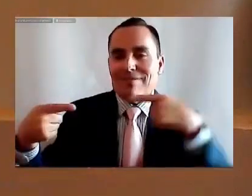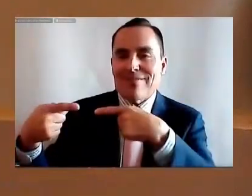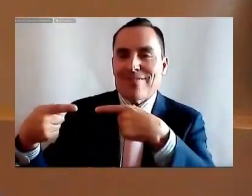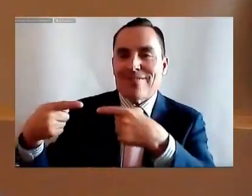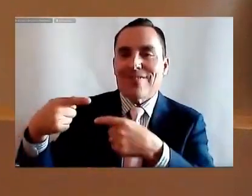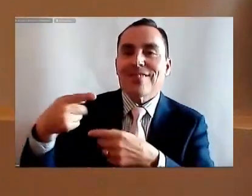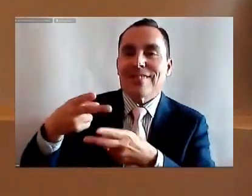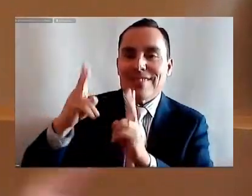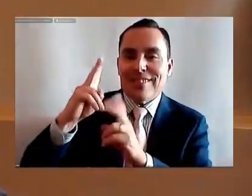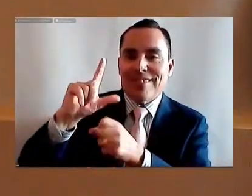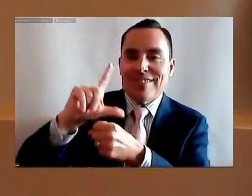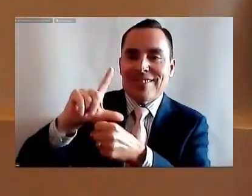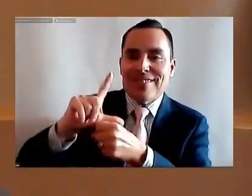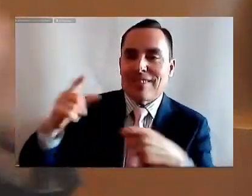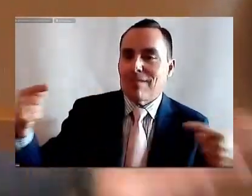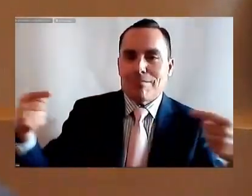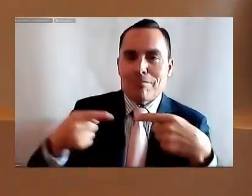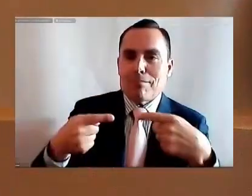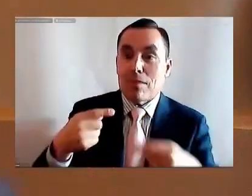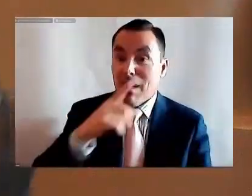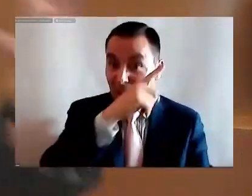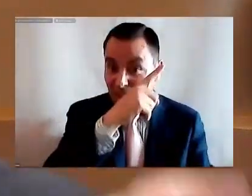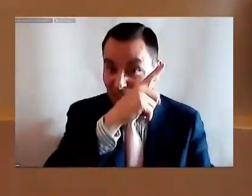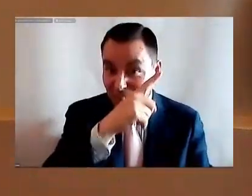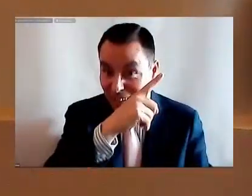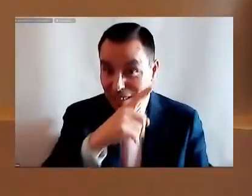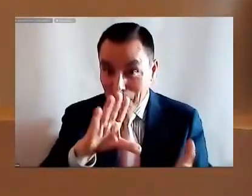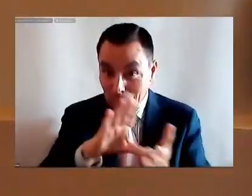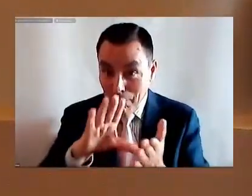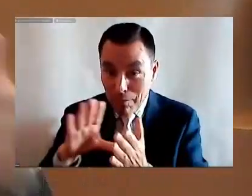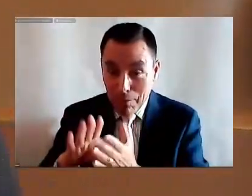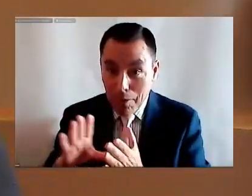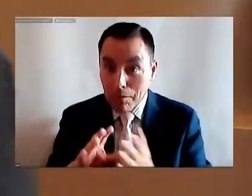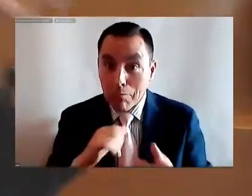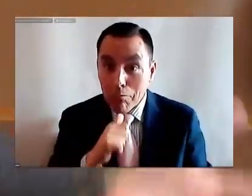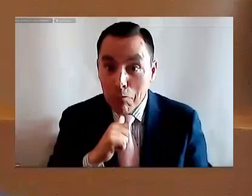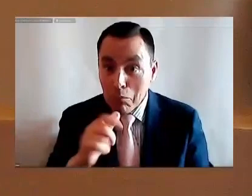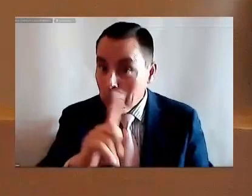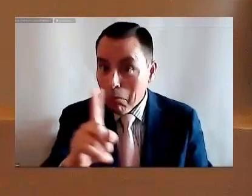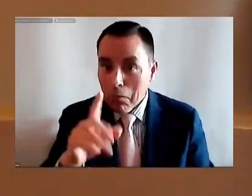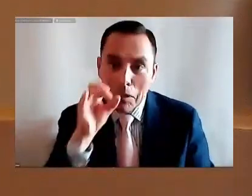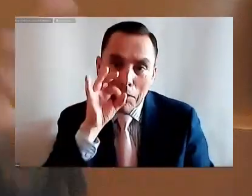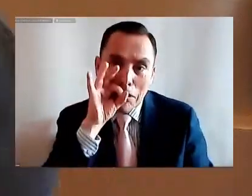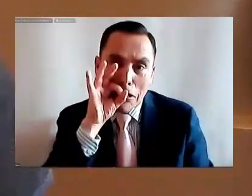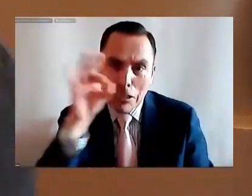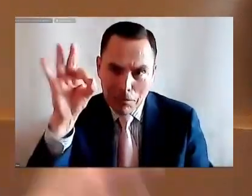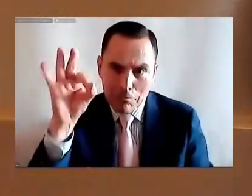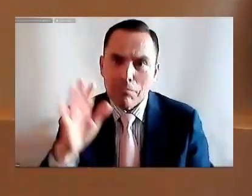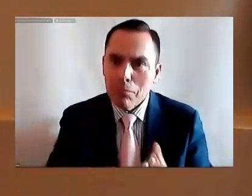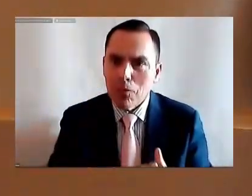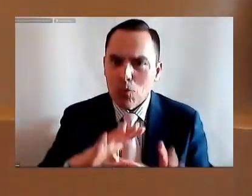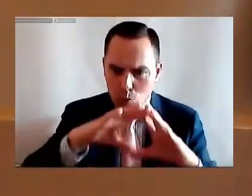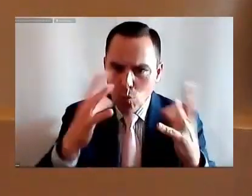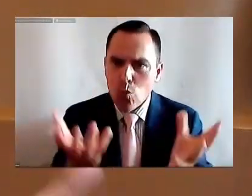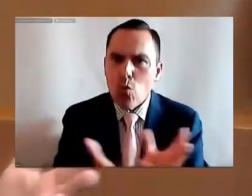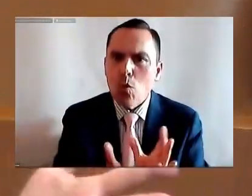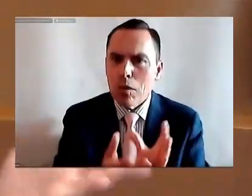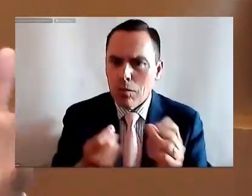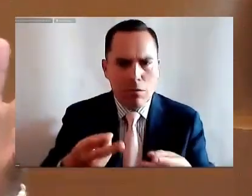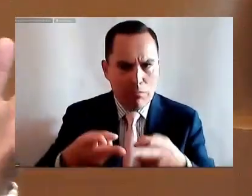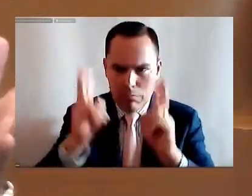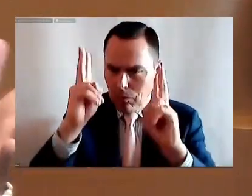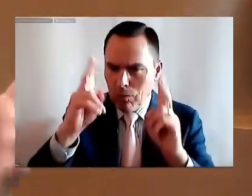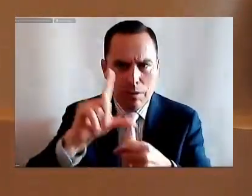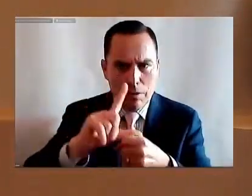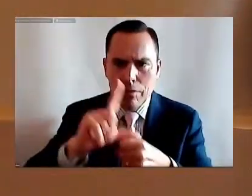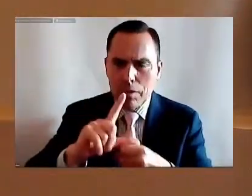estar en la ruina, pobres y todo, haciendo una colecta para que puedan sobrevivir. Pero son los países más ricos del mundo, llenos de derechos laborales. Entonces,